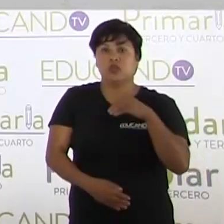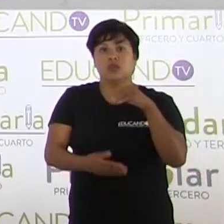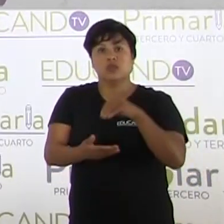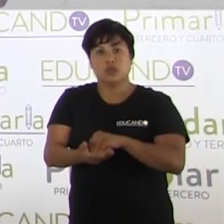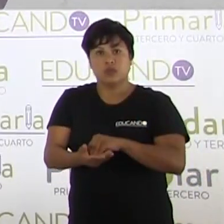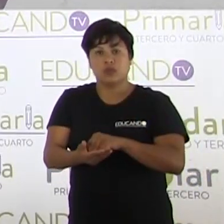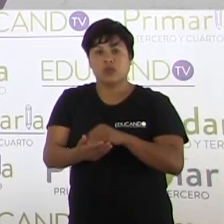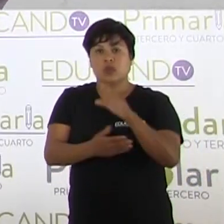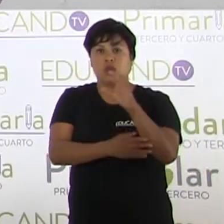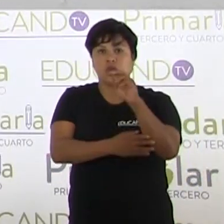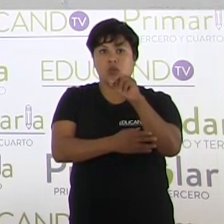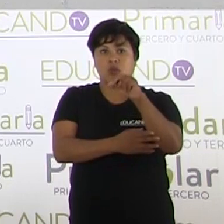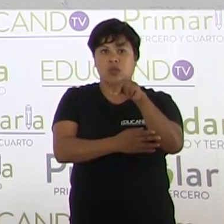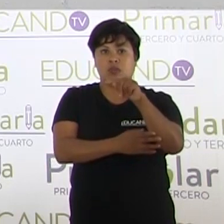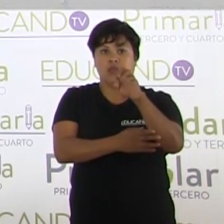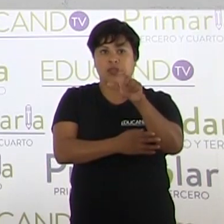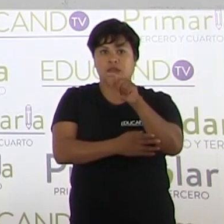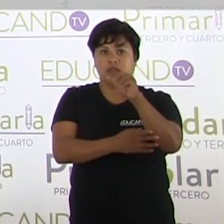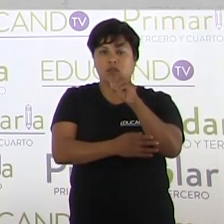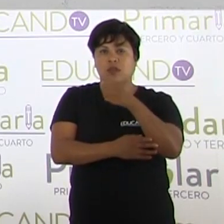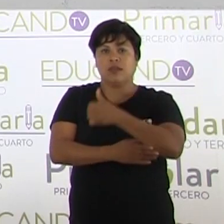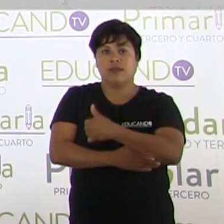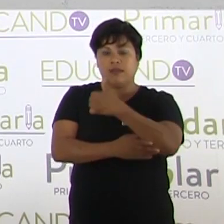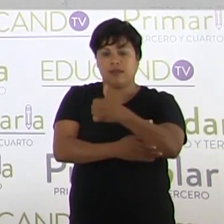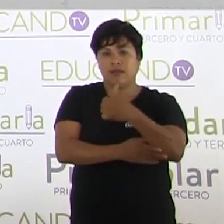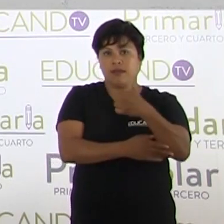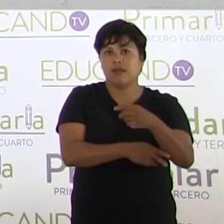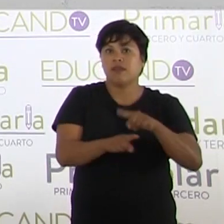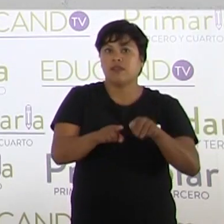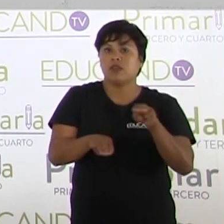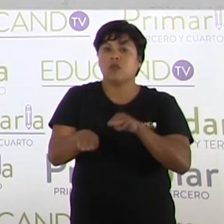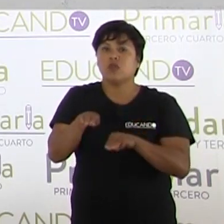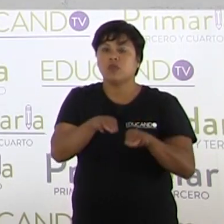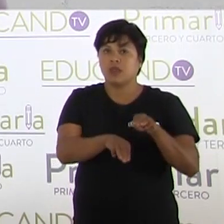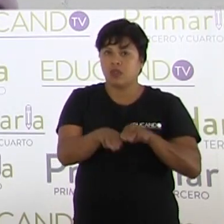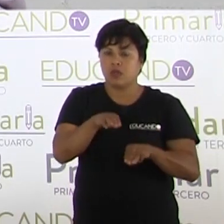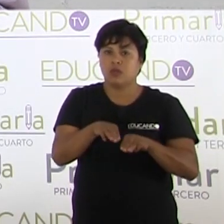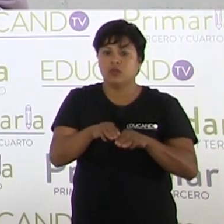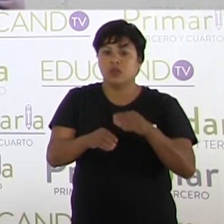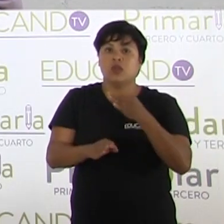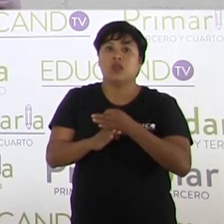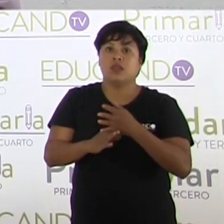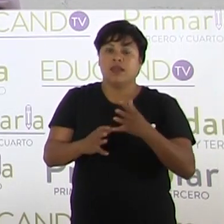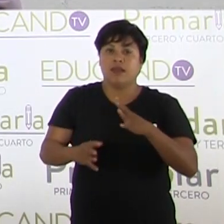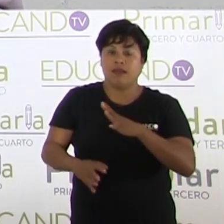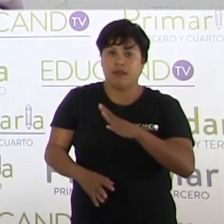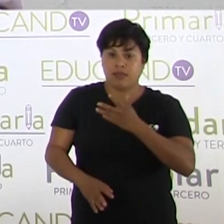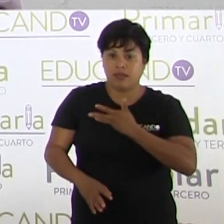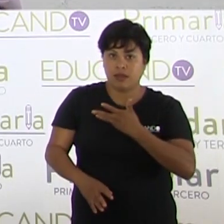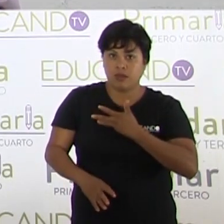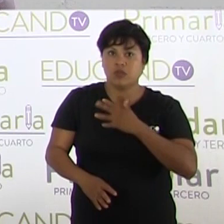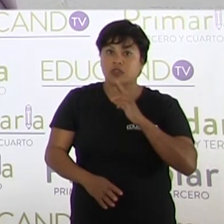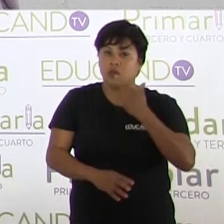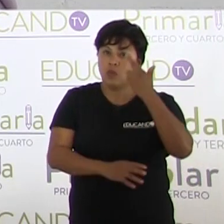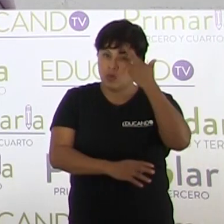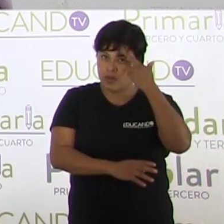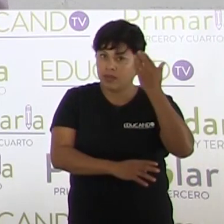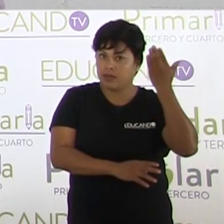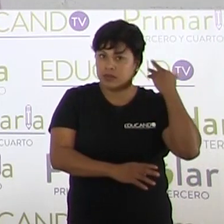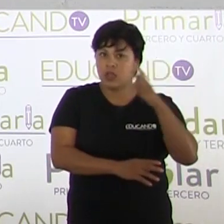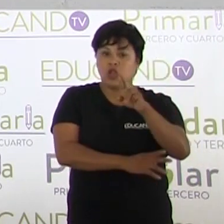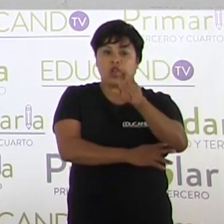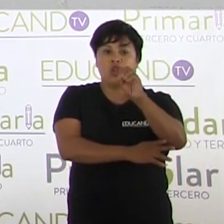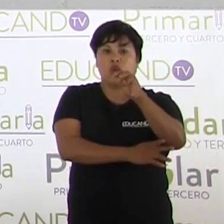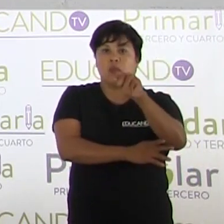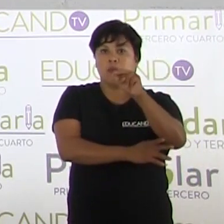en contexto cada uno de los movimientos, abordamos, si recuerdas, el